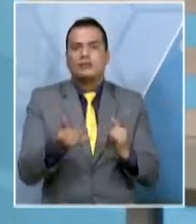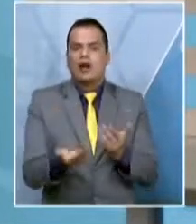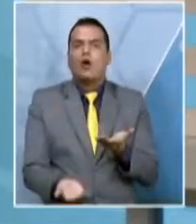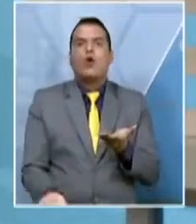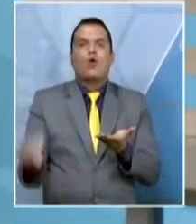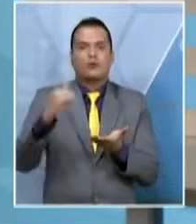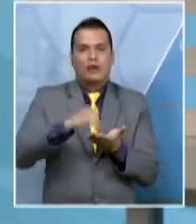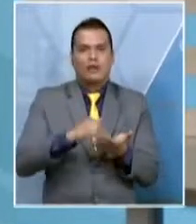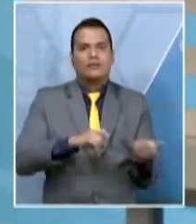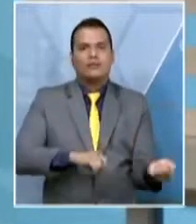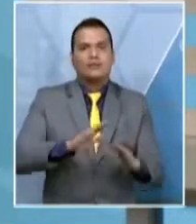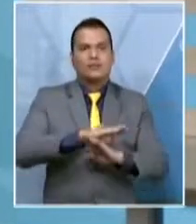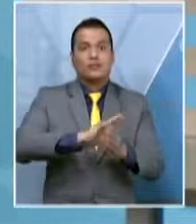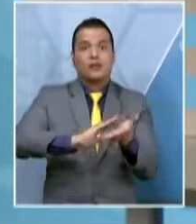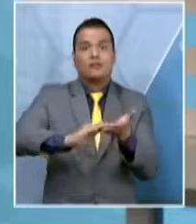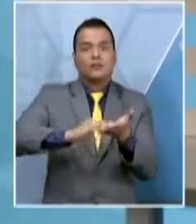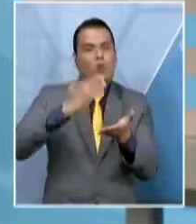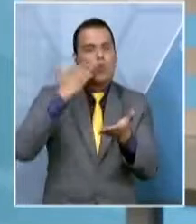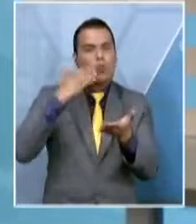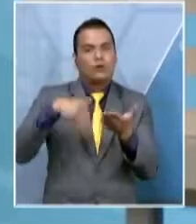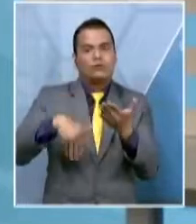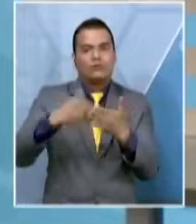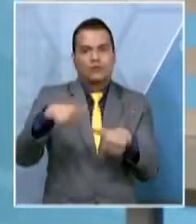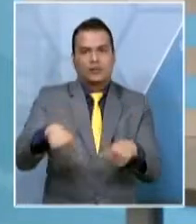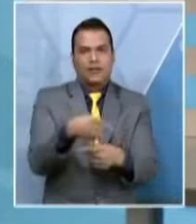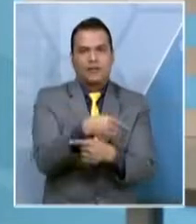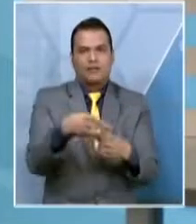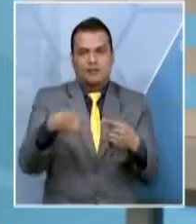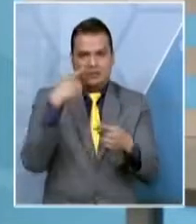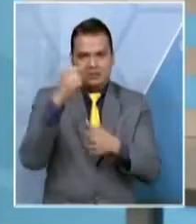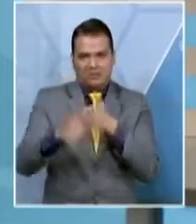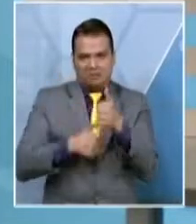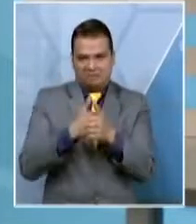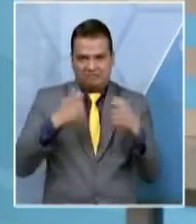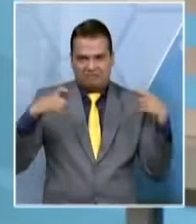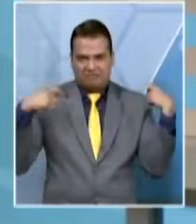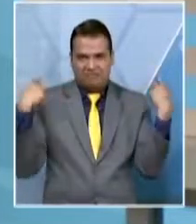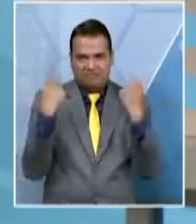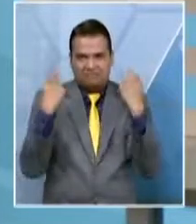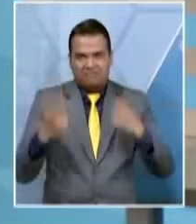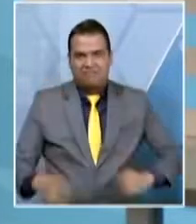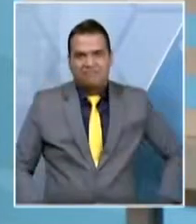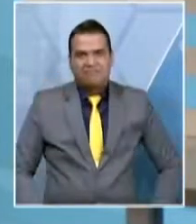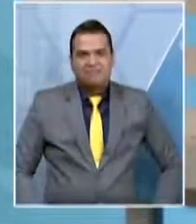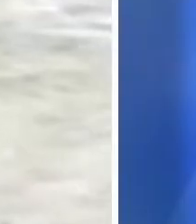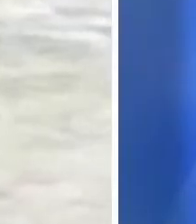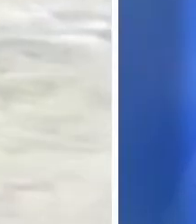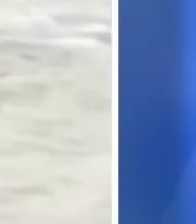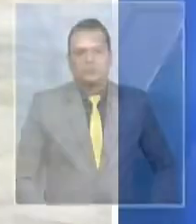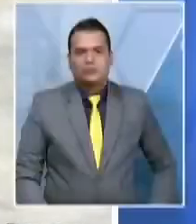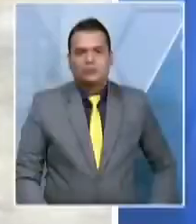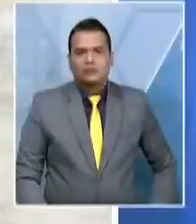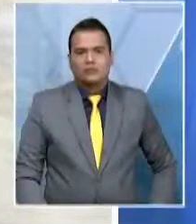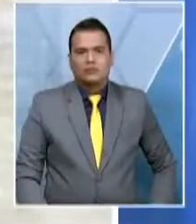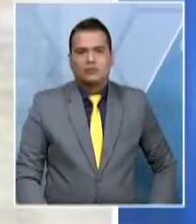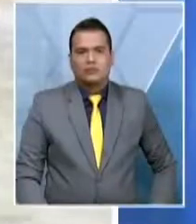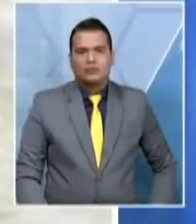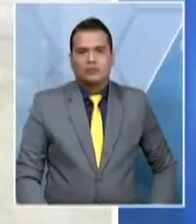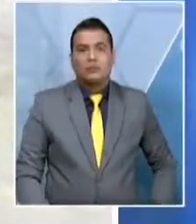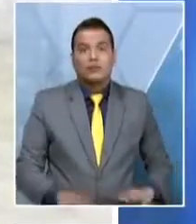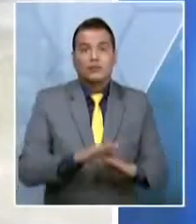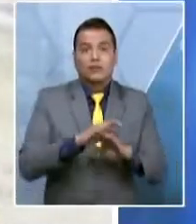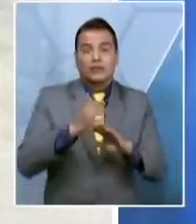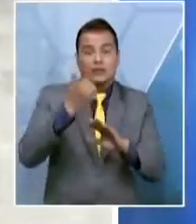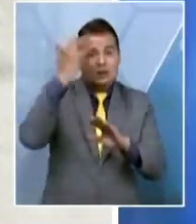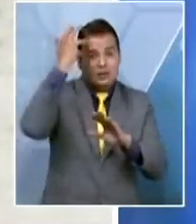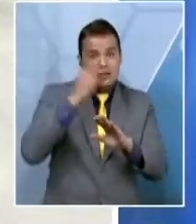a contar con el servicio a partir de esta semana. La siguiente nota es patrocinada por Famisanar. Tras más de 10